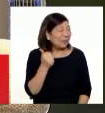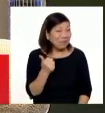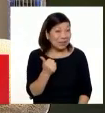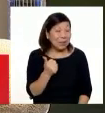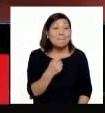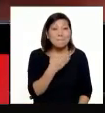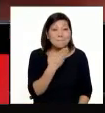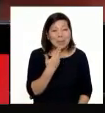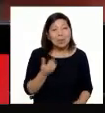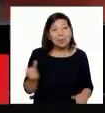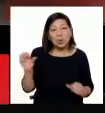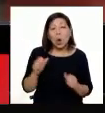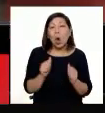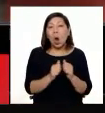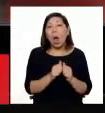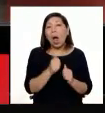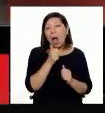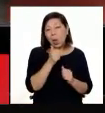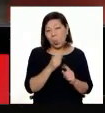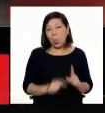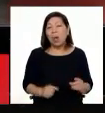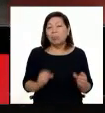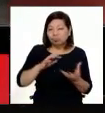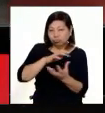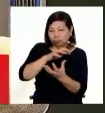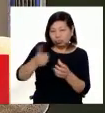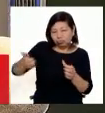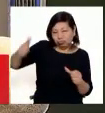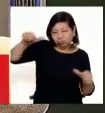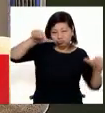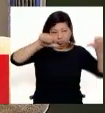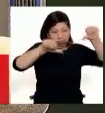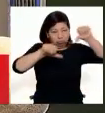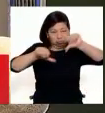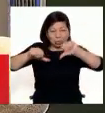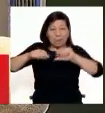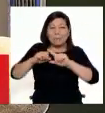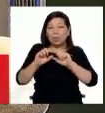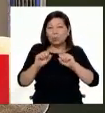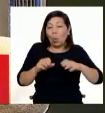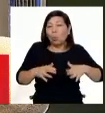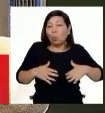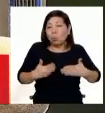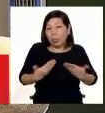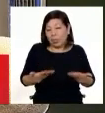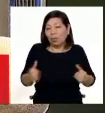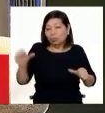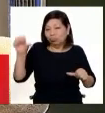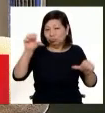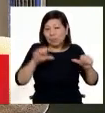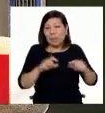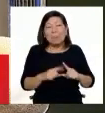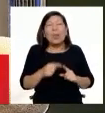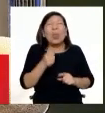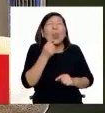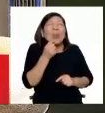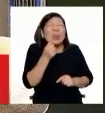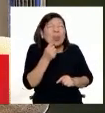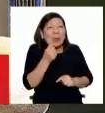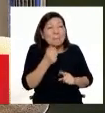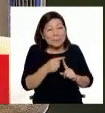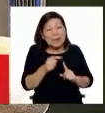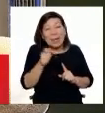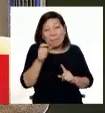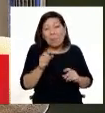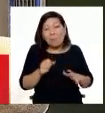lo recomendable es poder consumirla con agua, combinado con algún otro, digamos, bebida, para que de alguna manera esa acidez pueda ser tolerada